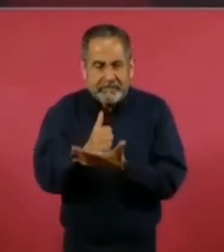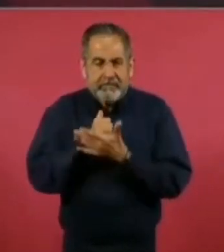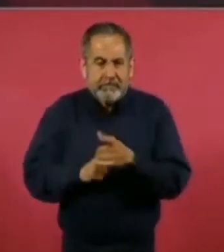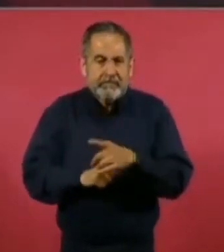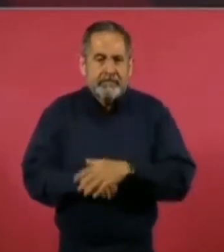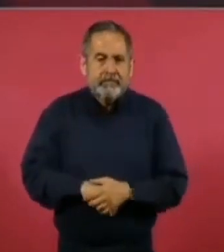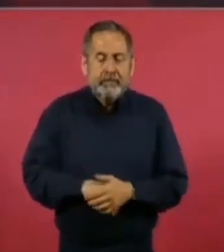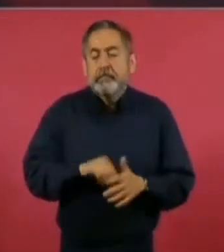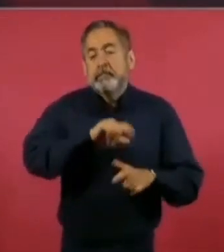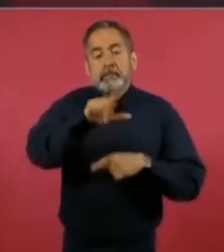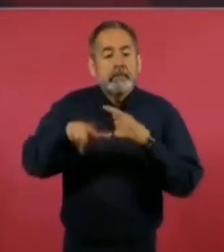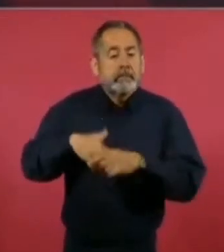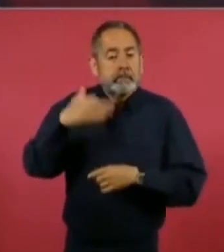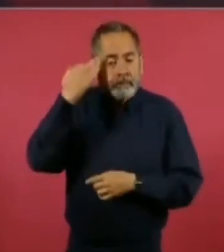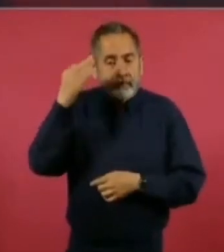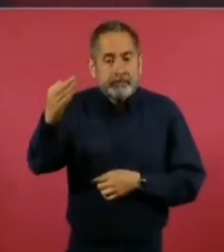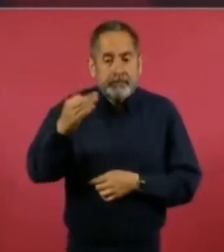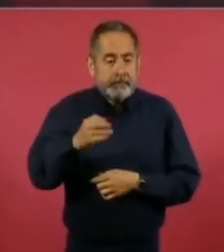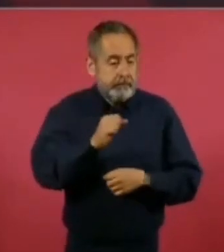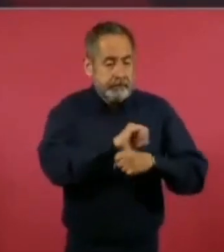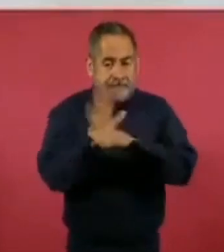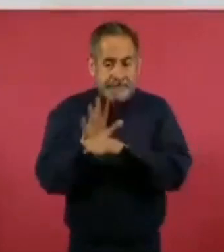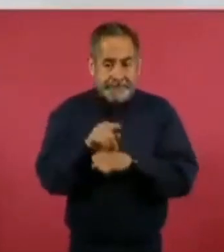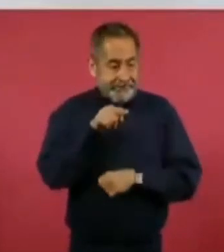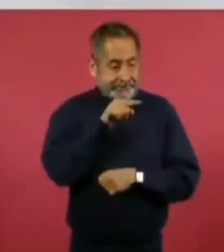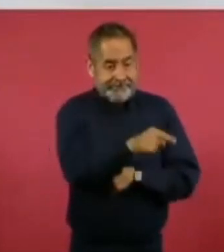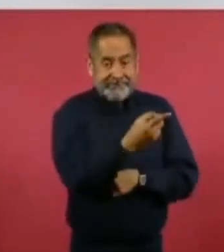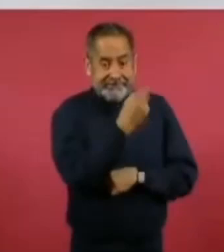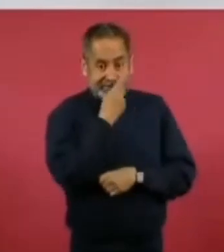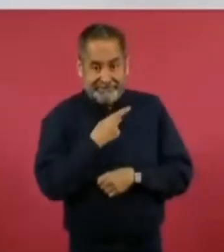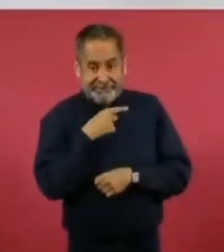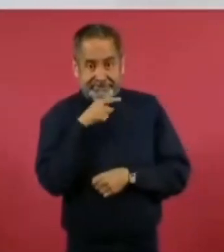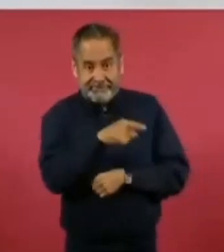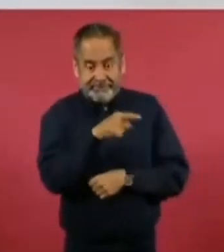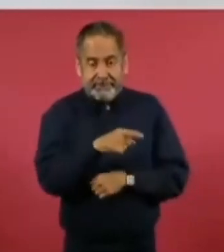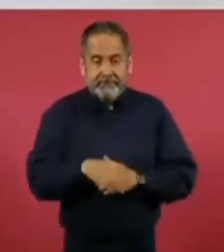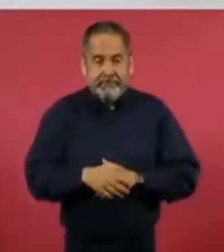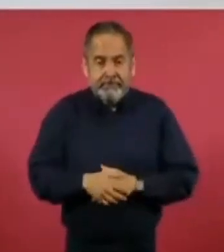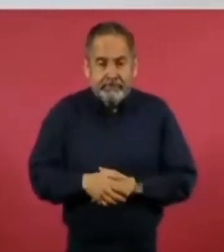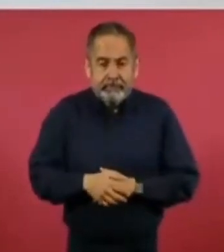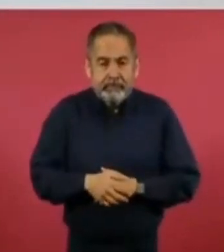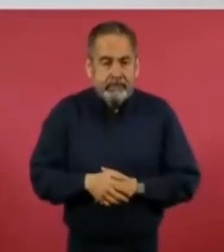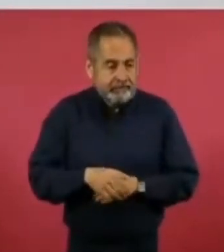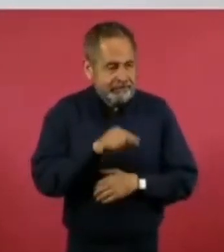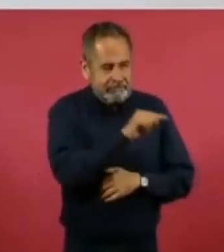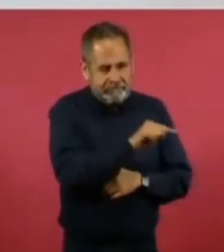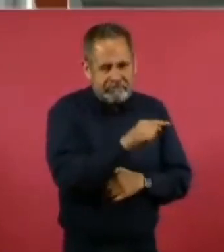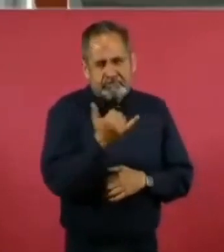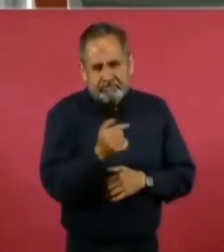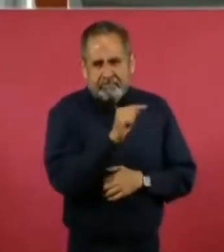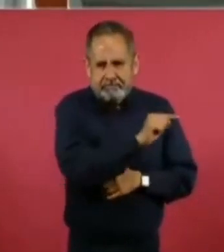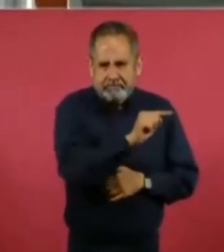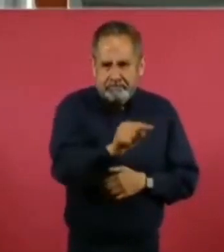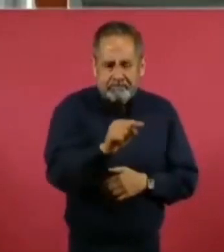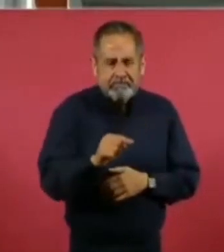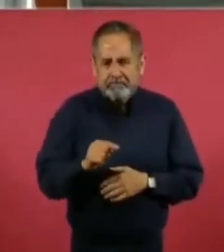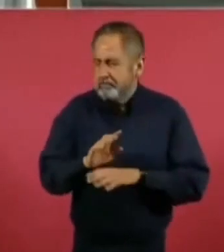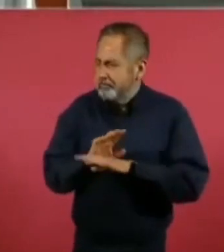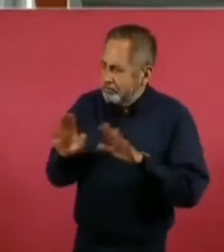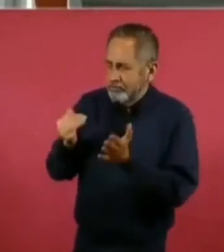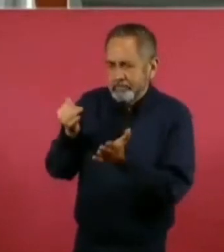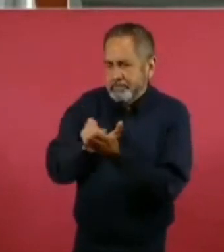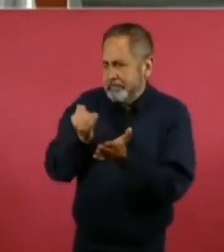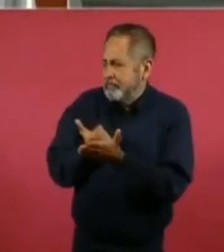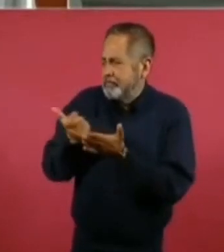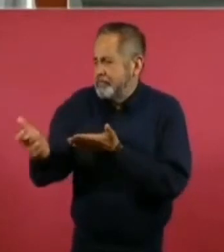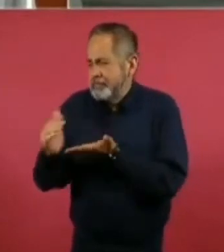cuando la pandemia, me dice que me plantean una tregua. Los